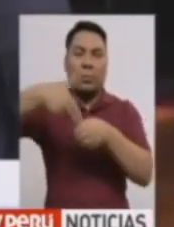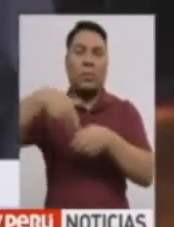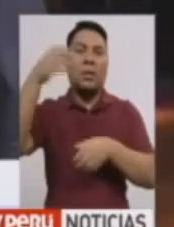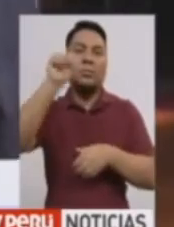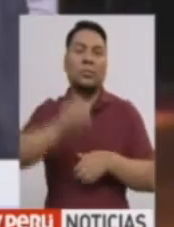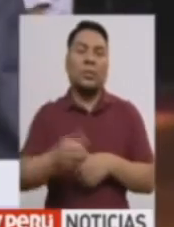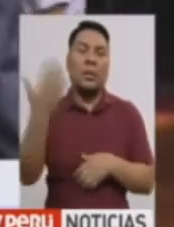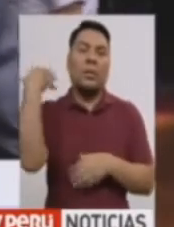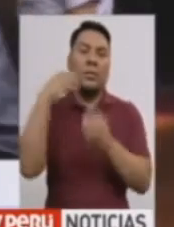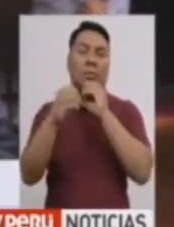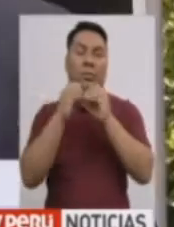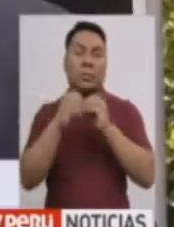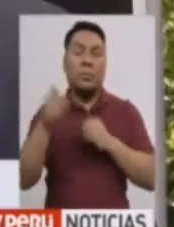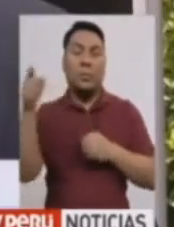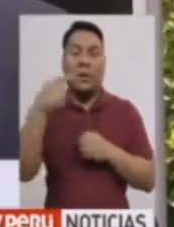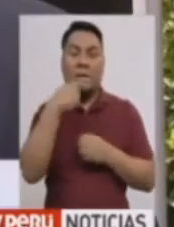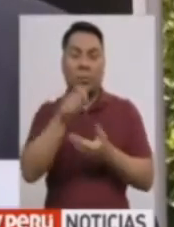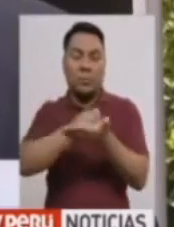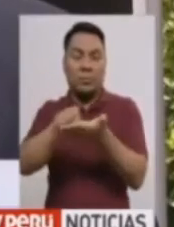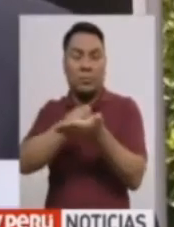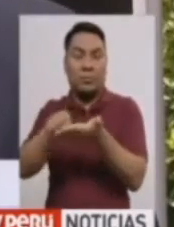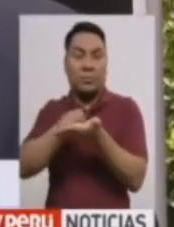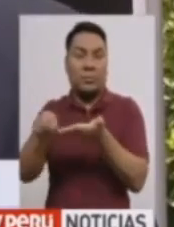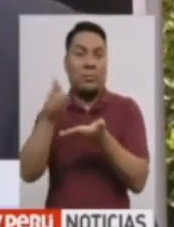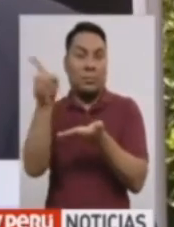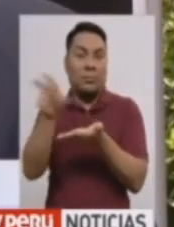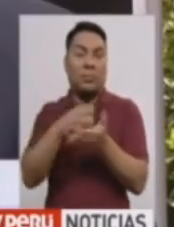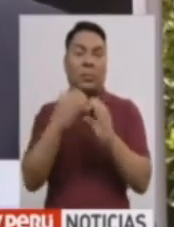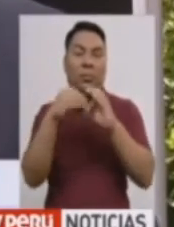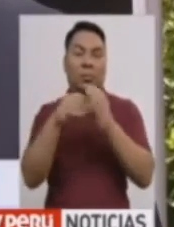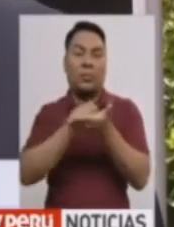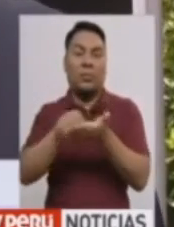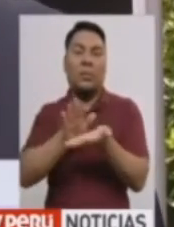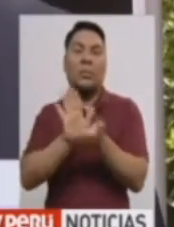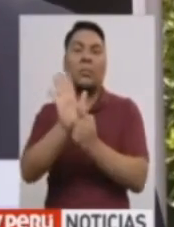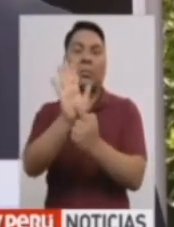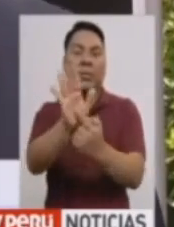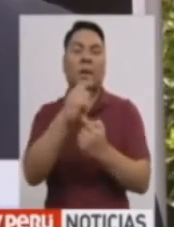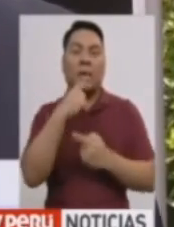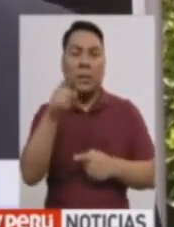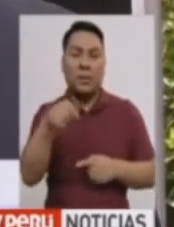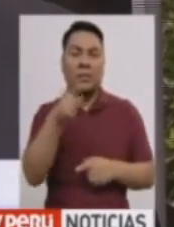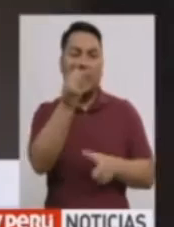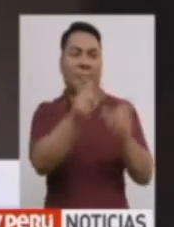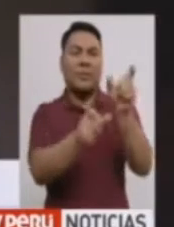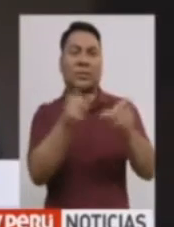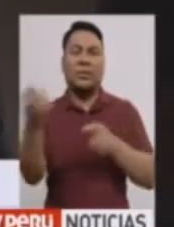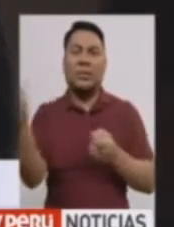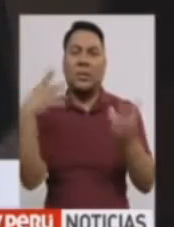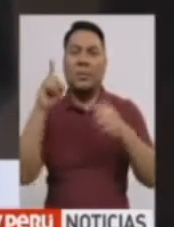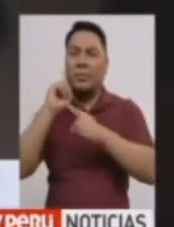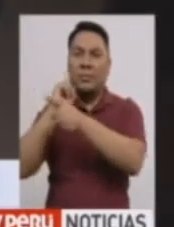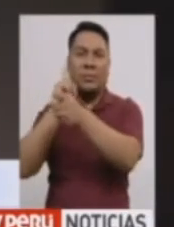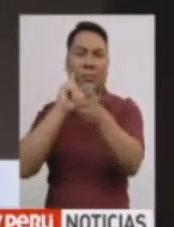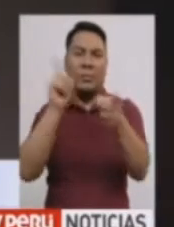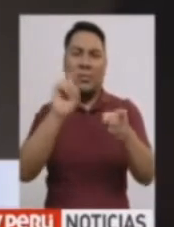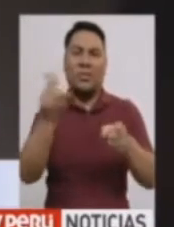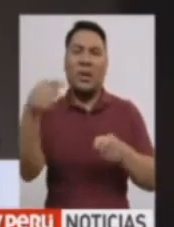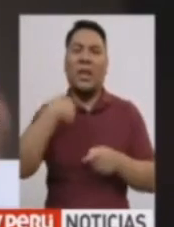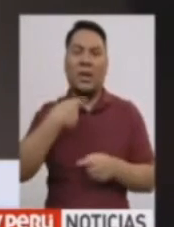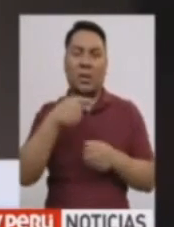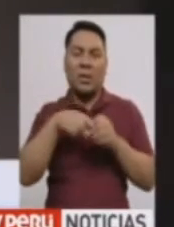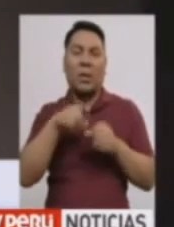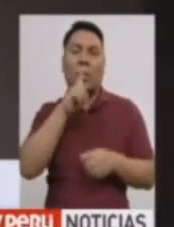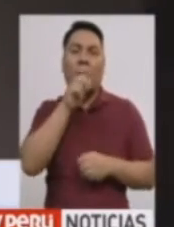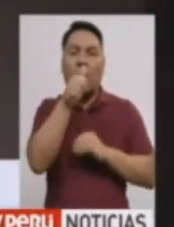de su cuenta de Twitter, el expresidente de la República desmintió la versión periodística que daba cuenta de una evasión